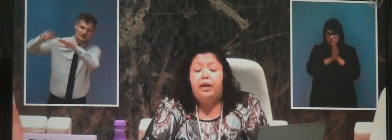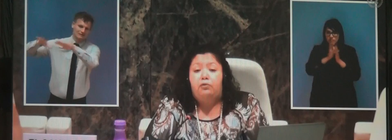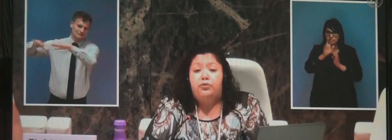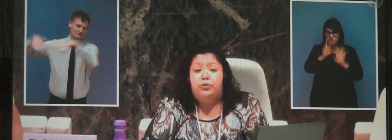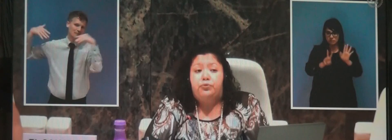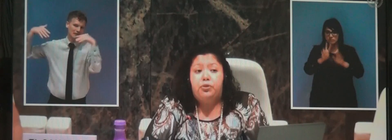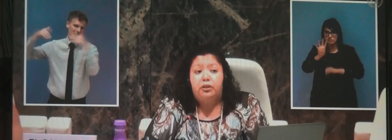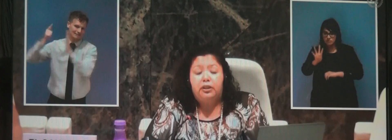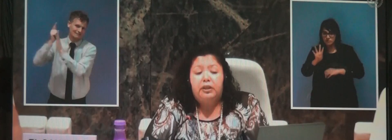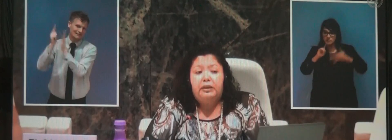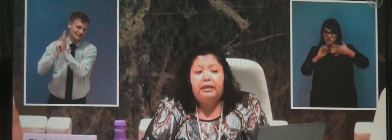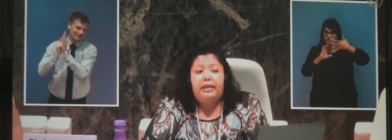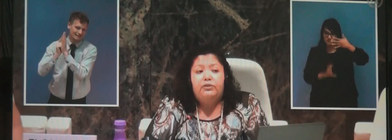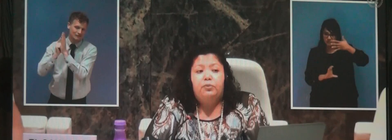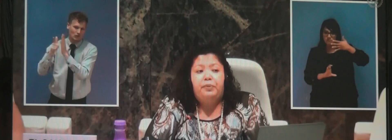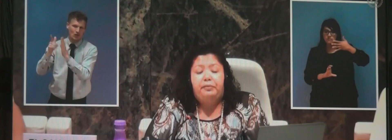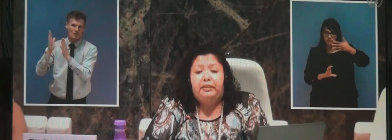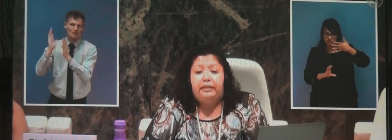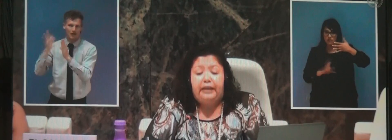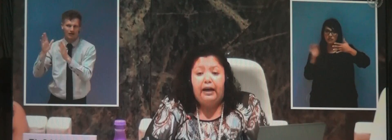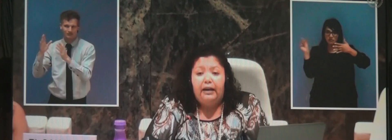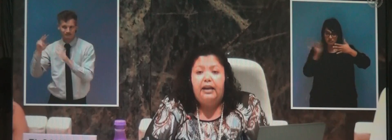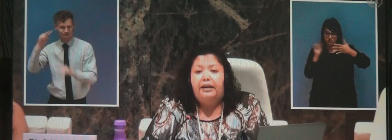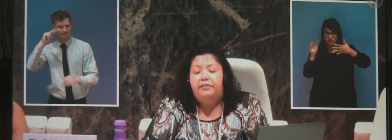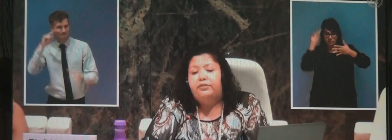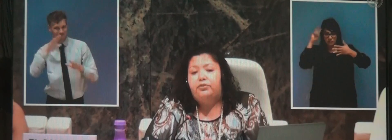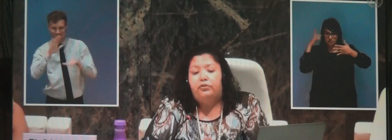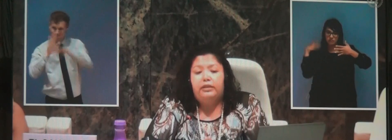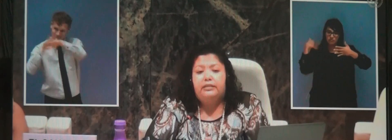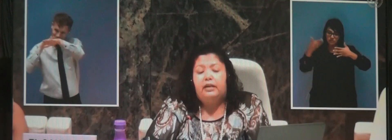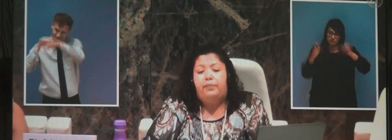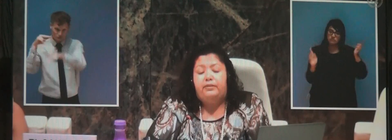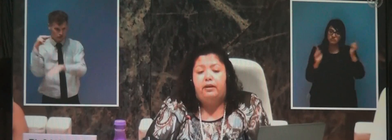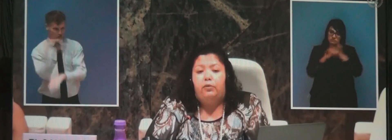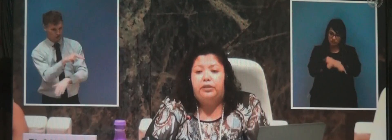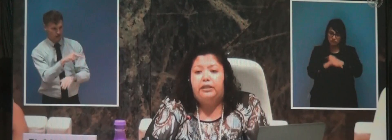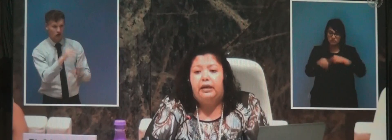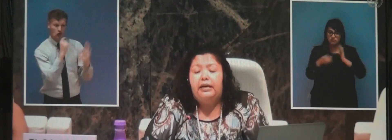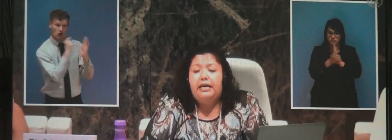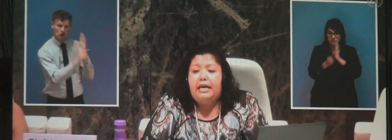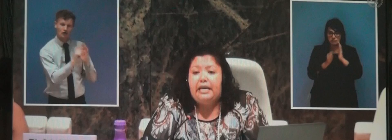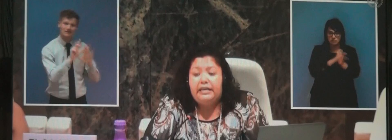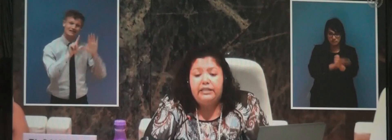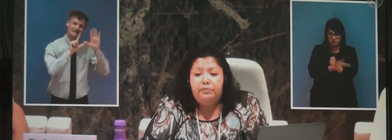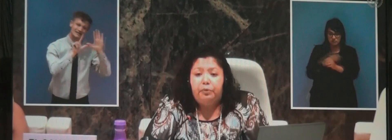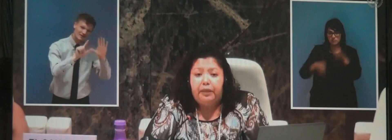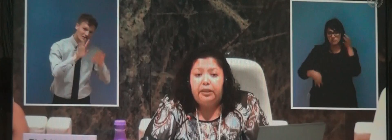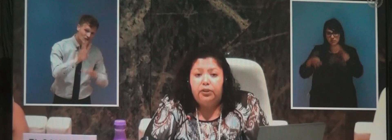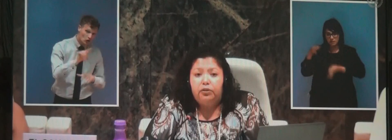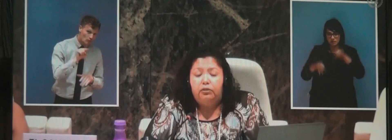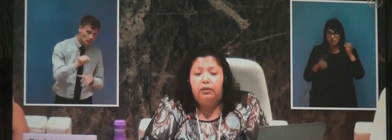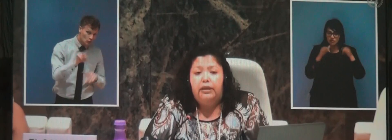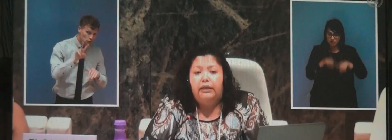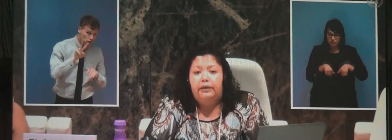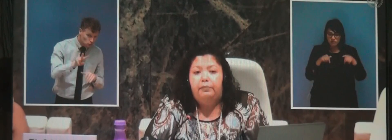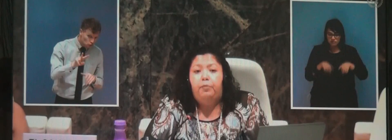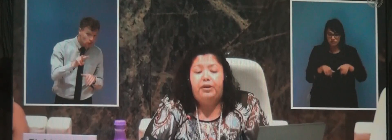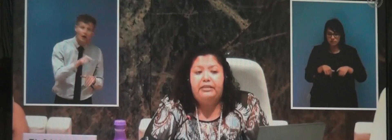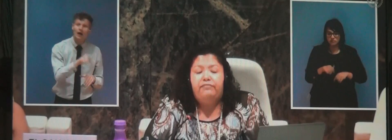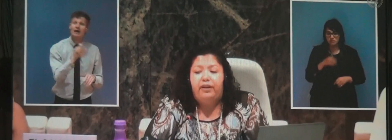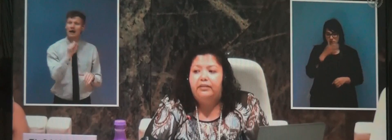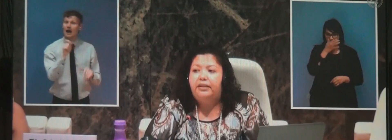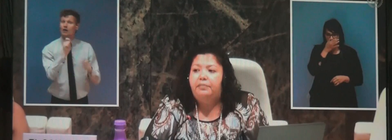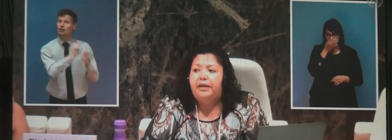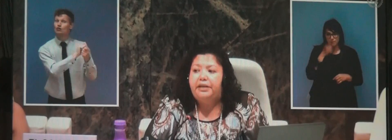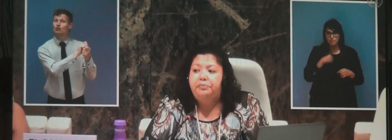74 de la Constitución, que eso permitirá la reversión de esa capacidad jurídica. En este momento, por